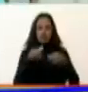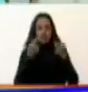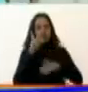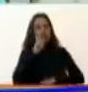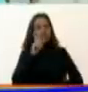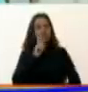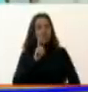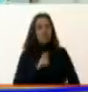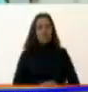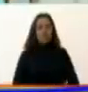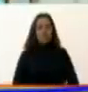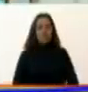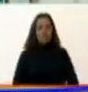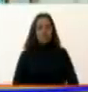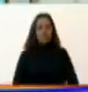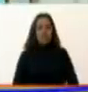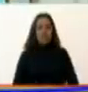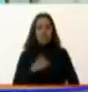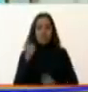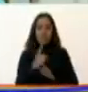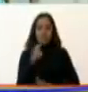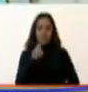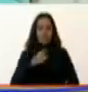veces, desmentirlos,